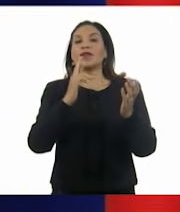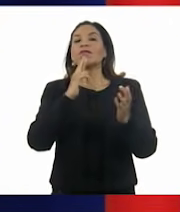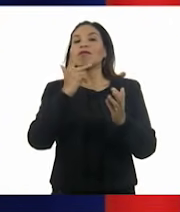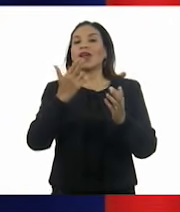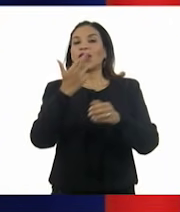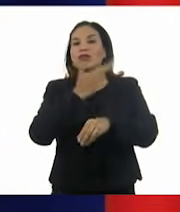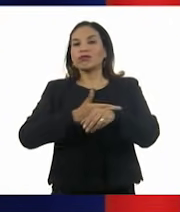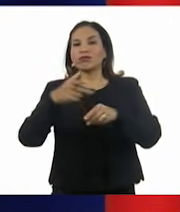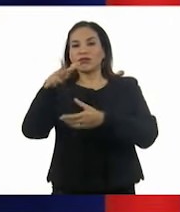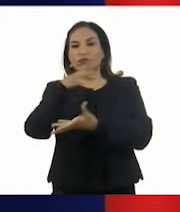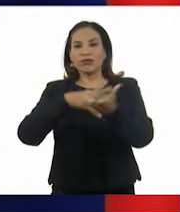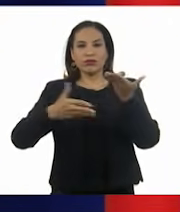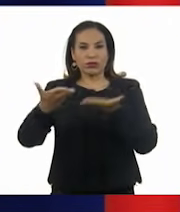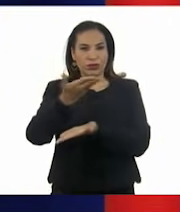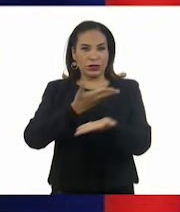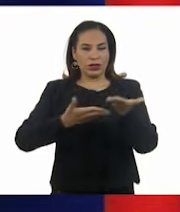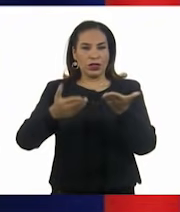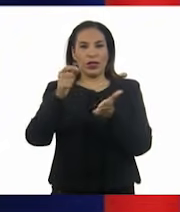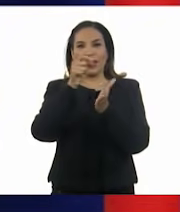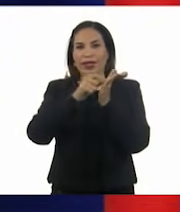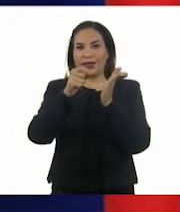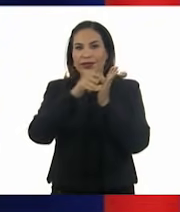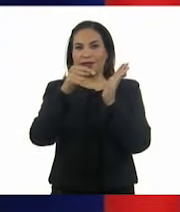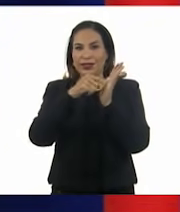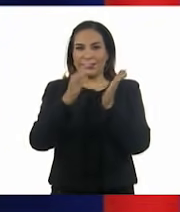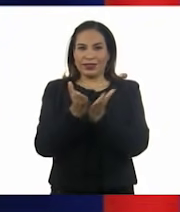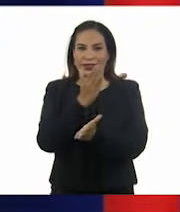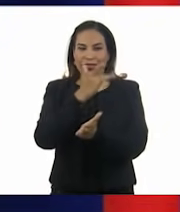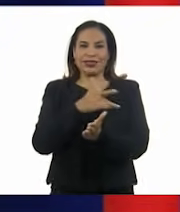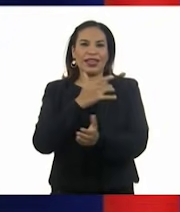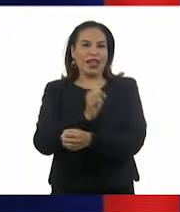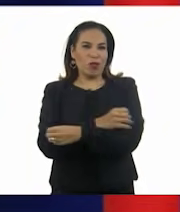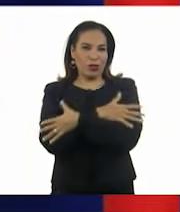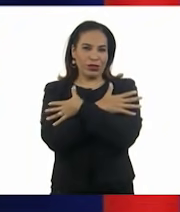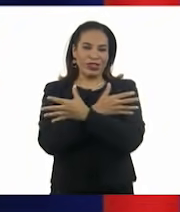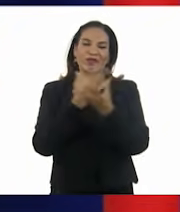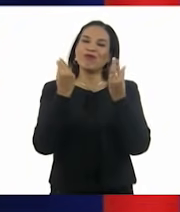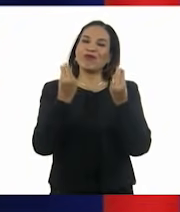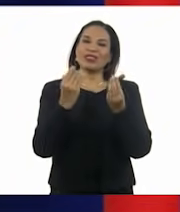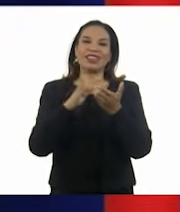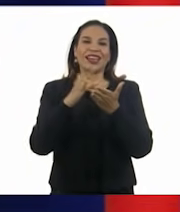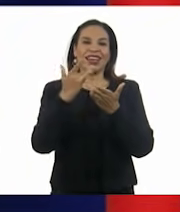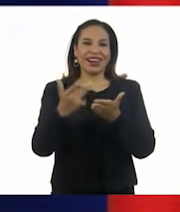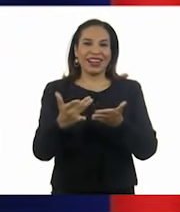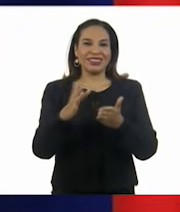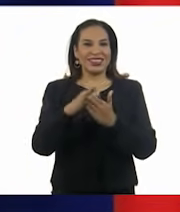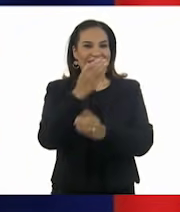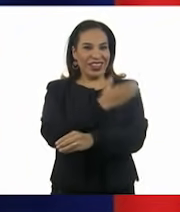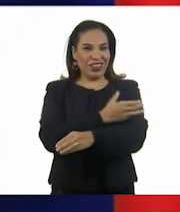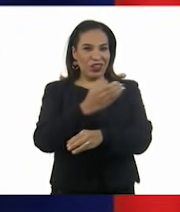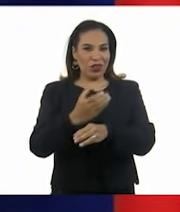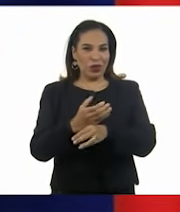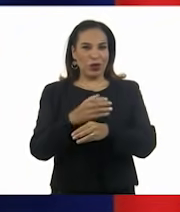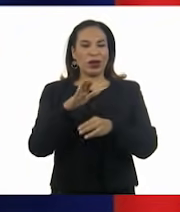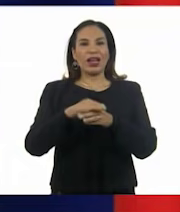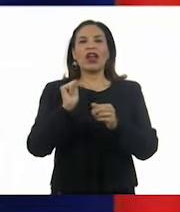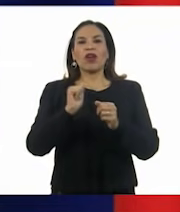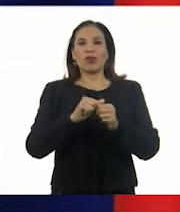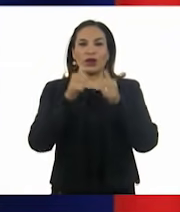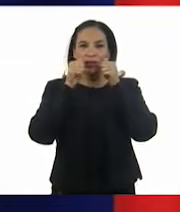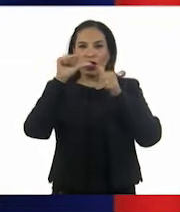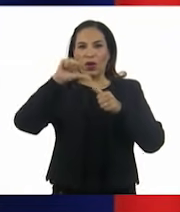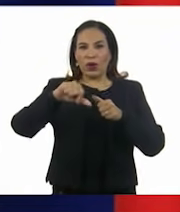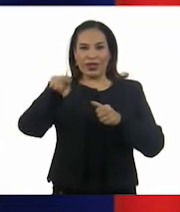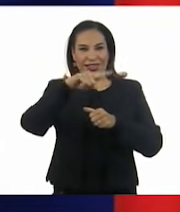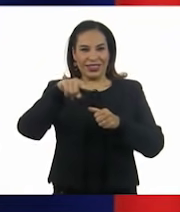mejorar su convivencia, las apuntan en su diario de emociones. Muchas gracias por haberme acompañado en la misión de